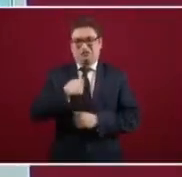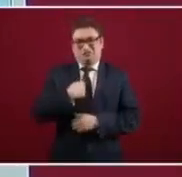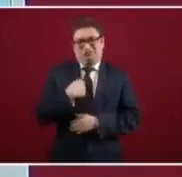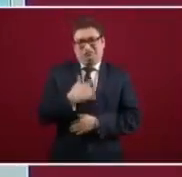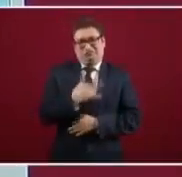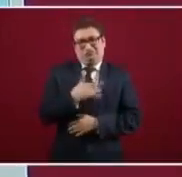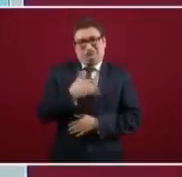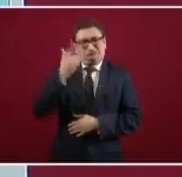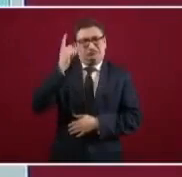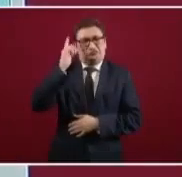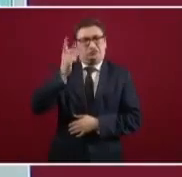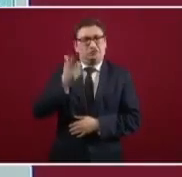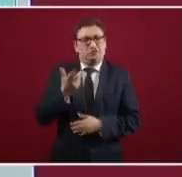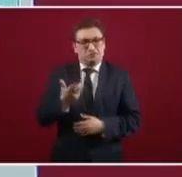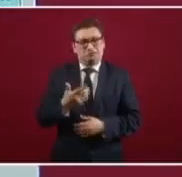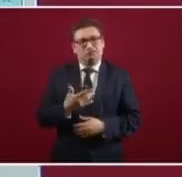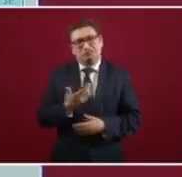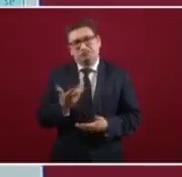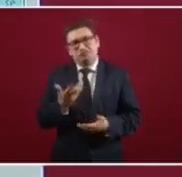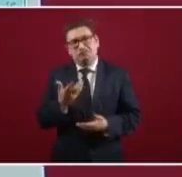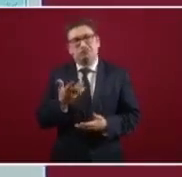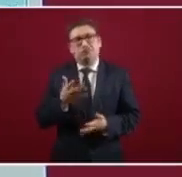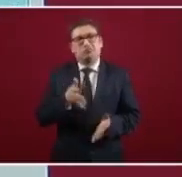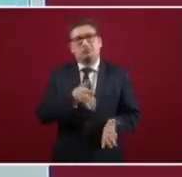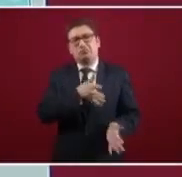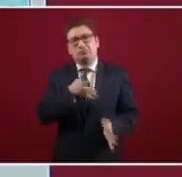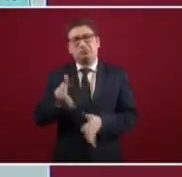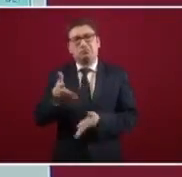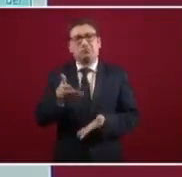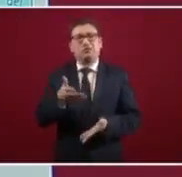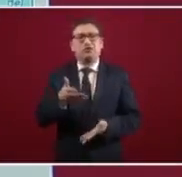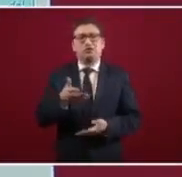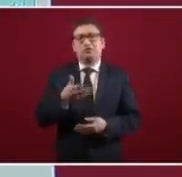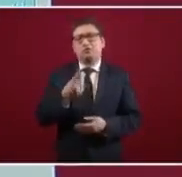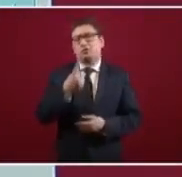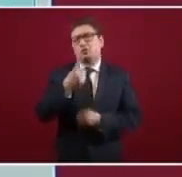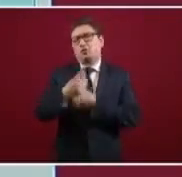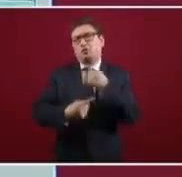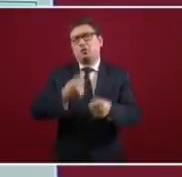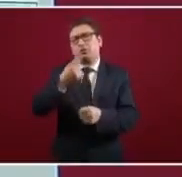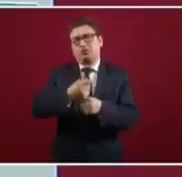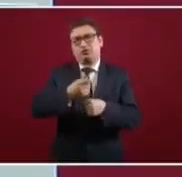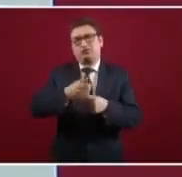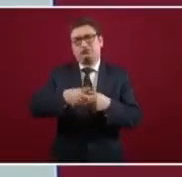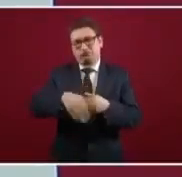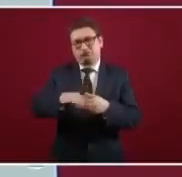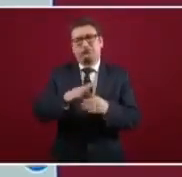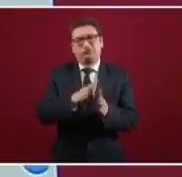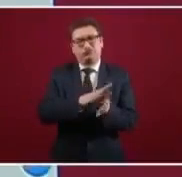en cuando mucho un año más